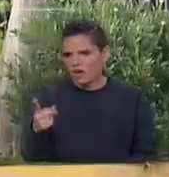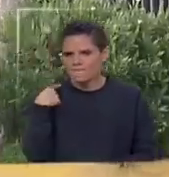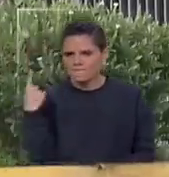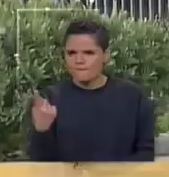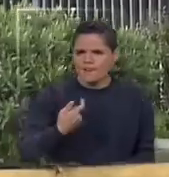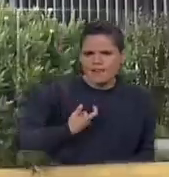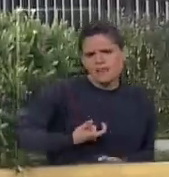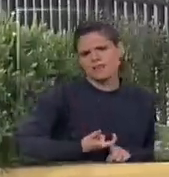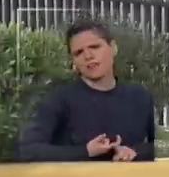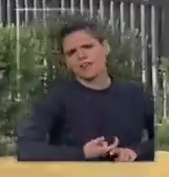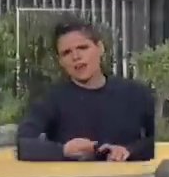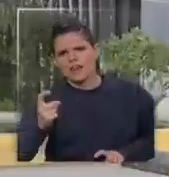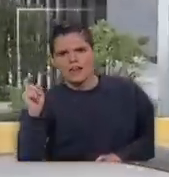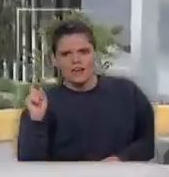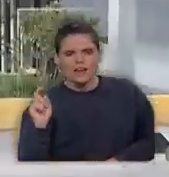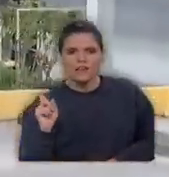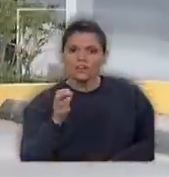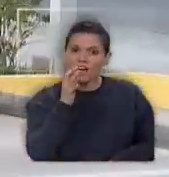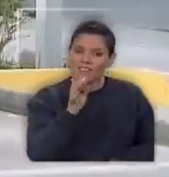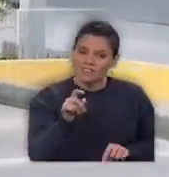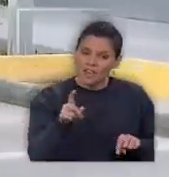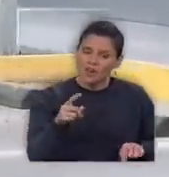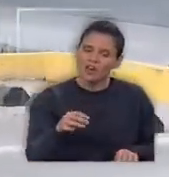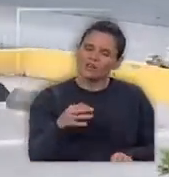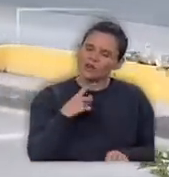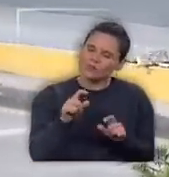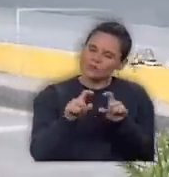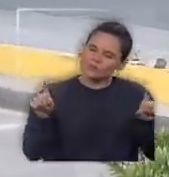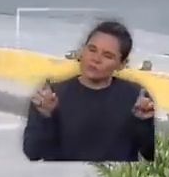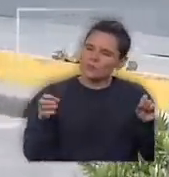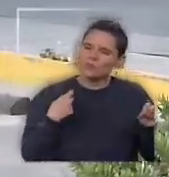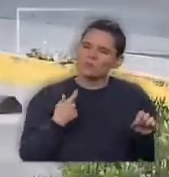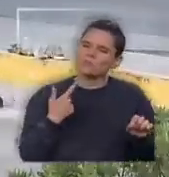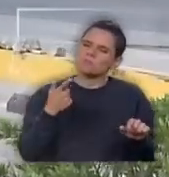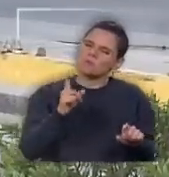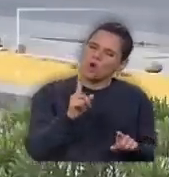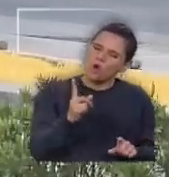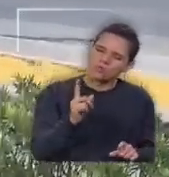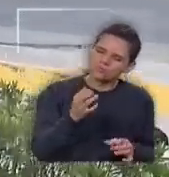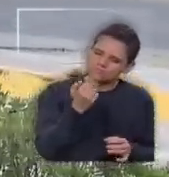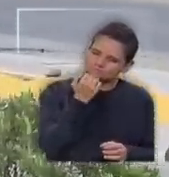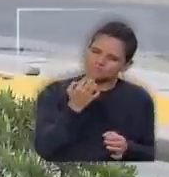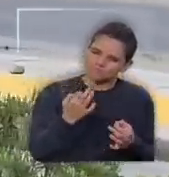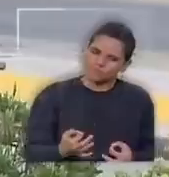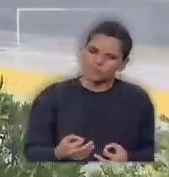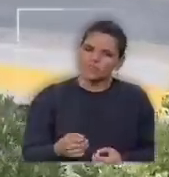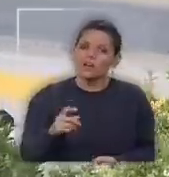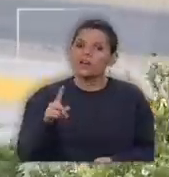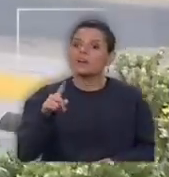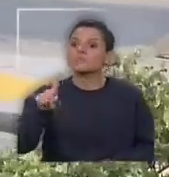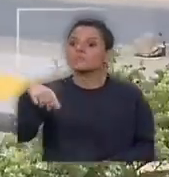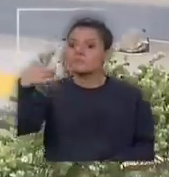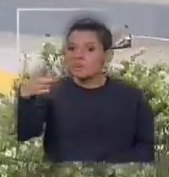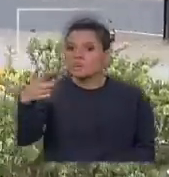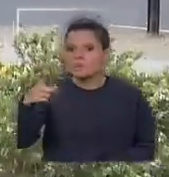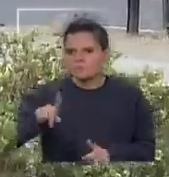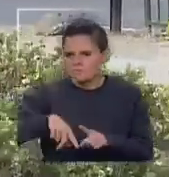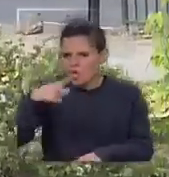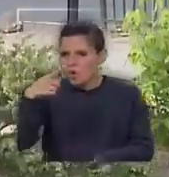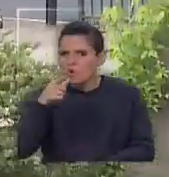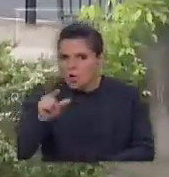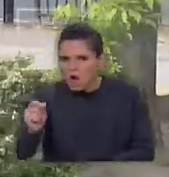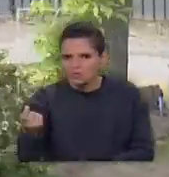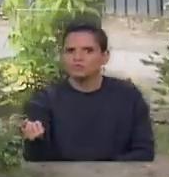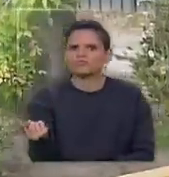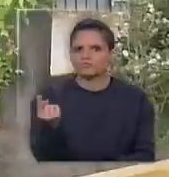en los próximos minutos voy, lo voy a decir una frase un poco políticamente correcta, pero en los próximos minutos vuelvo y saqueo todo acá. Así que, entendible